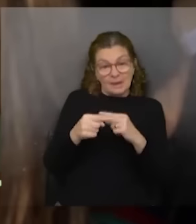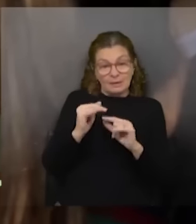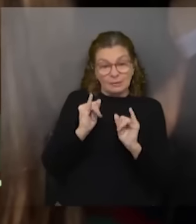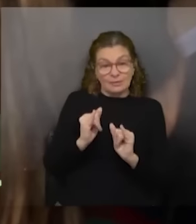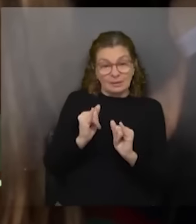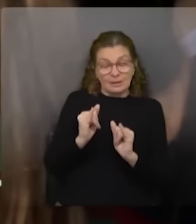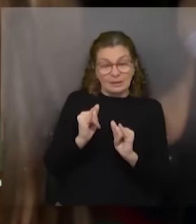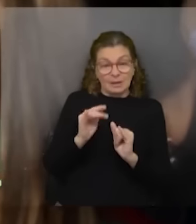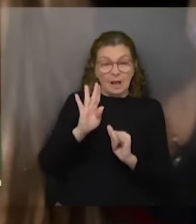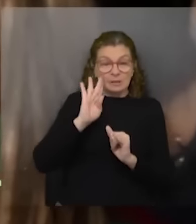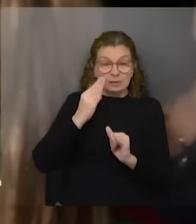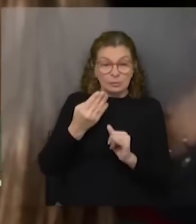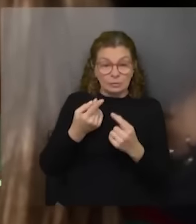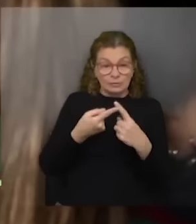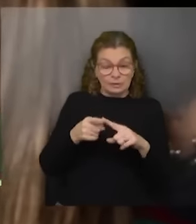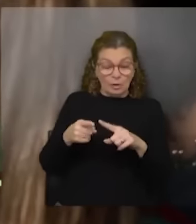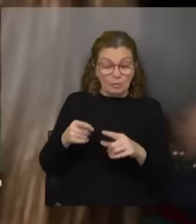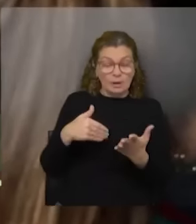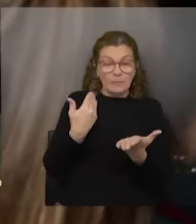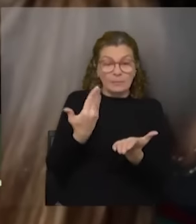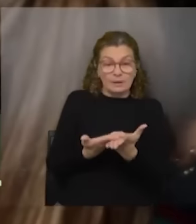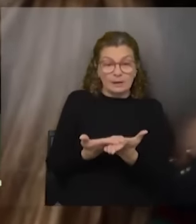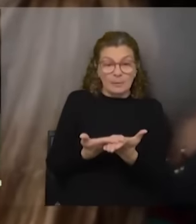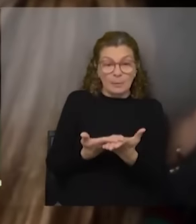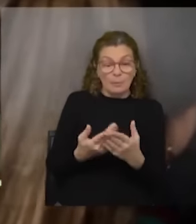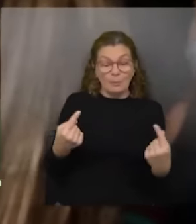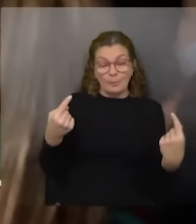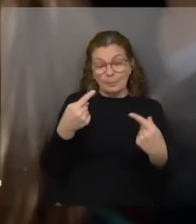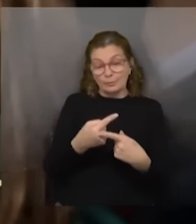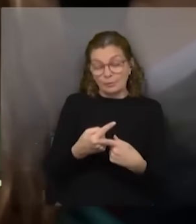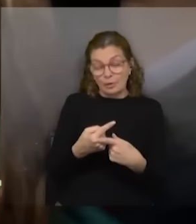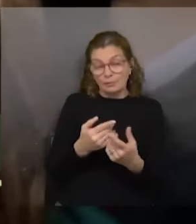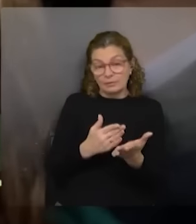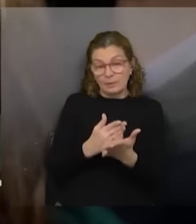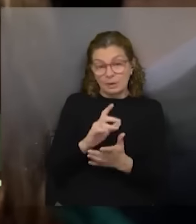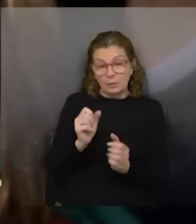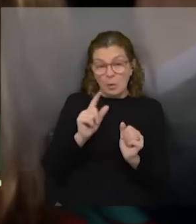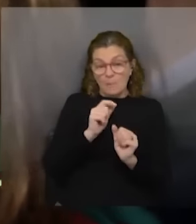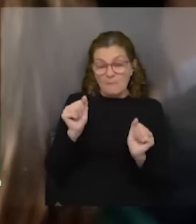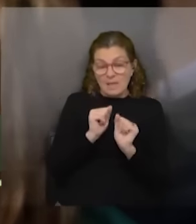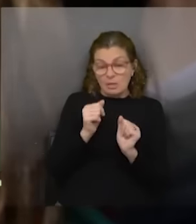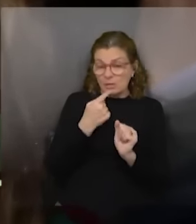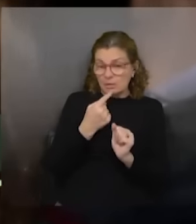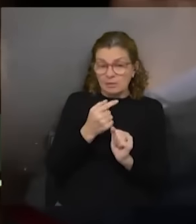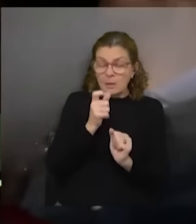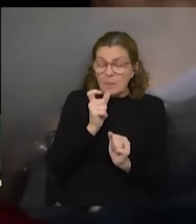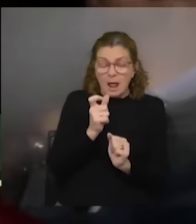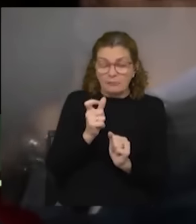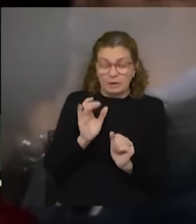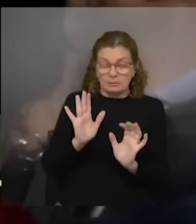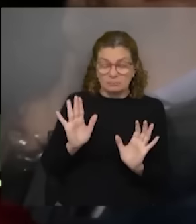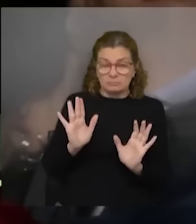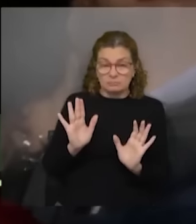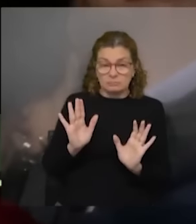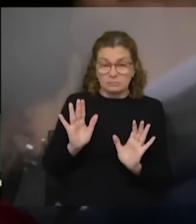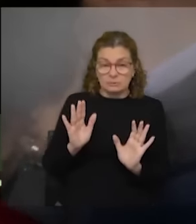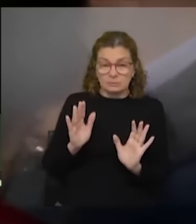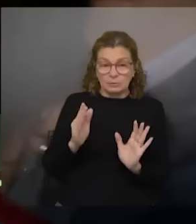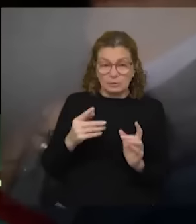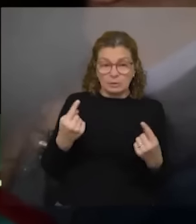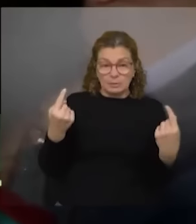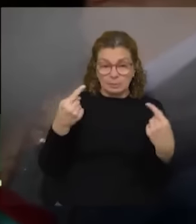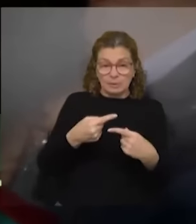planteando nuestras cosas planteando que por algo somos oposición y sin miedo a decirlo y sin miedo a a que a que dejemos de hacer